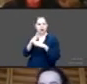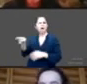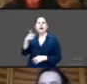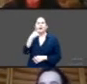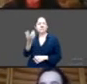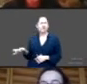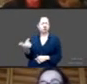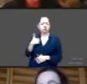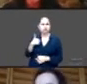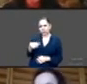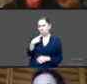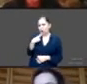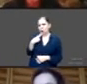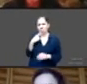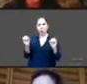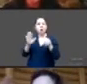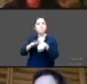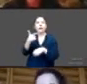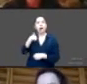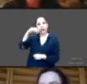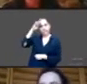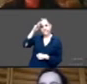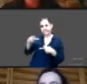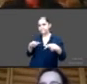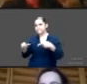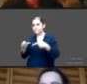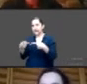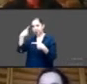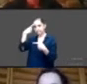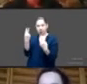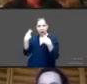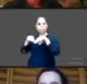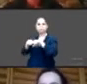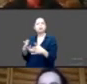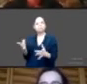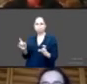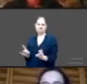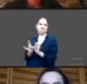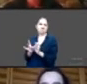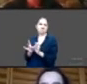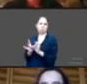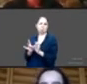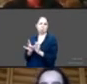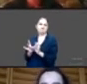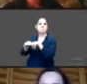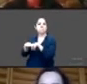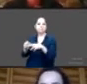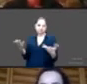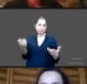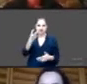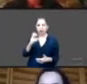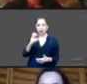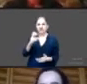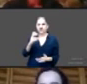sexuales. esta es una razón que muchas de las personas de igual edad en algún momento no se planean tener, no se está